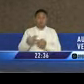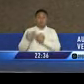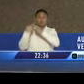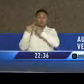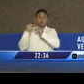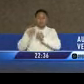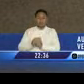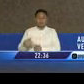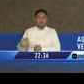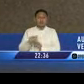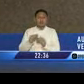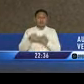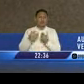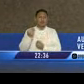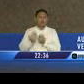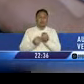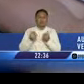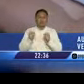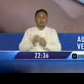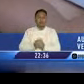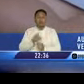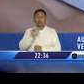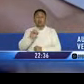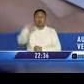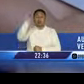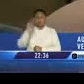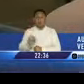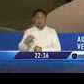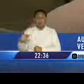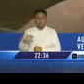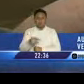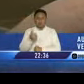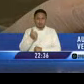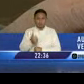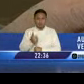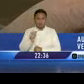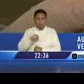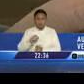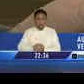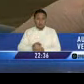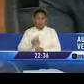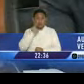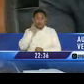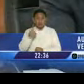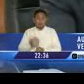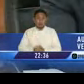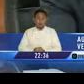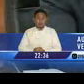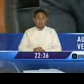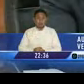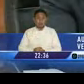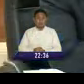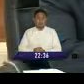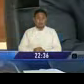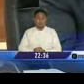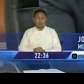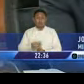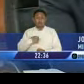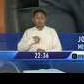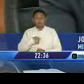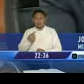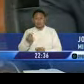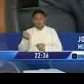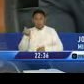de establecer los lineamientos y revisar el porcentaje de sensibilidad y especificidad de los insumos. Queremos un poco aprovechar